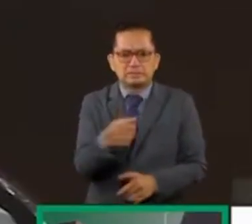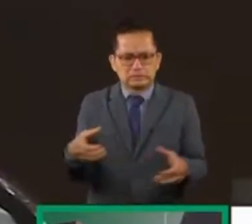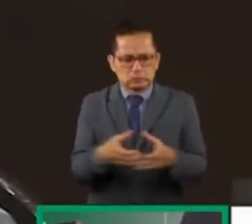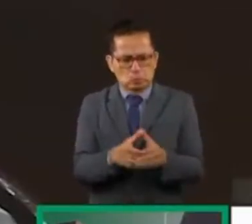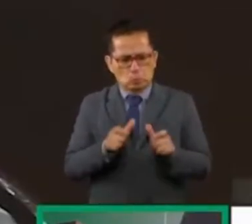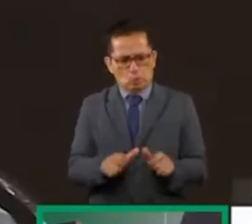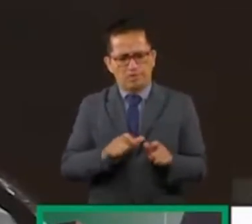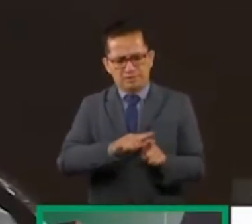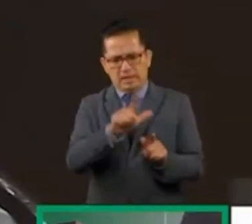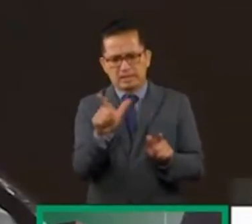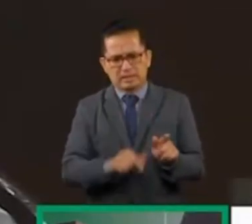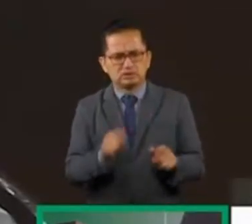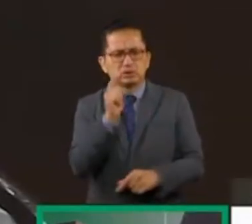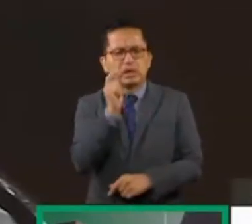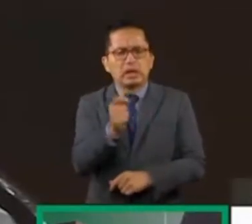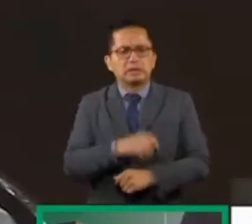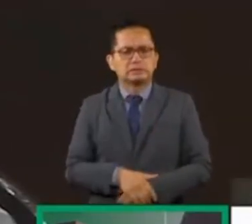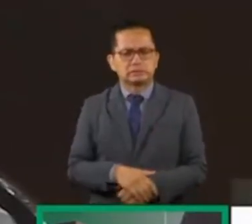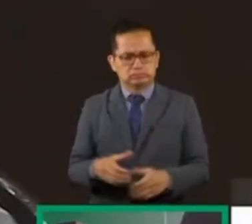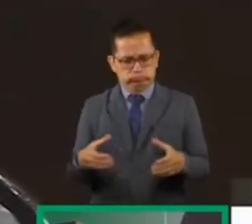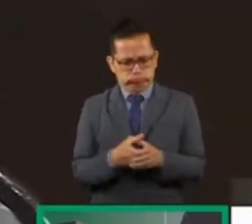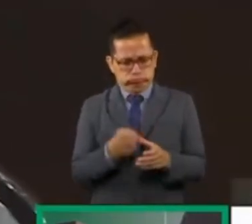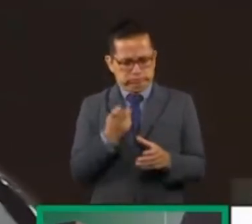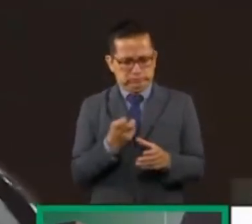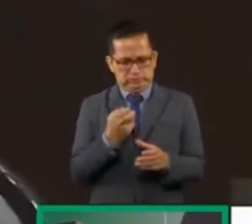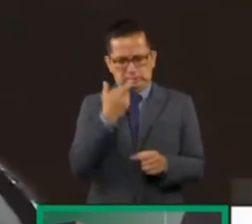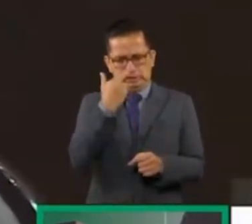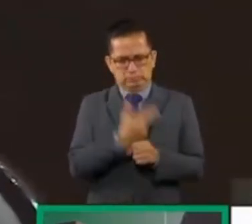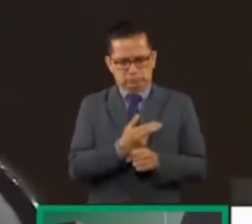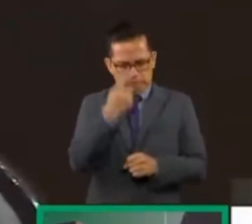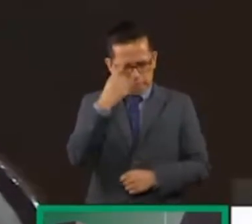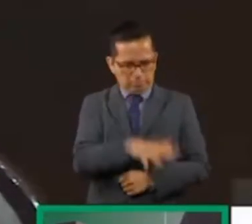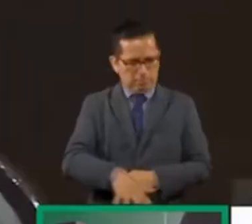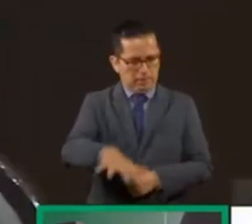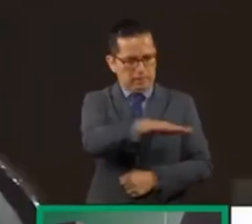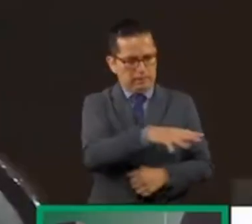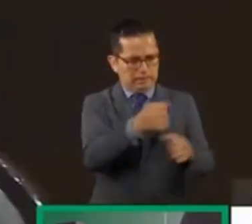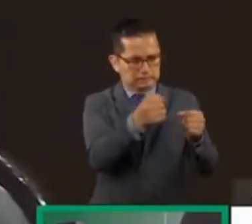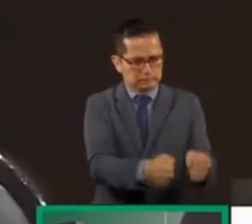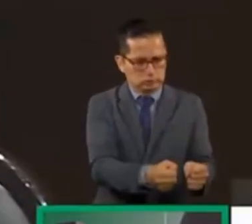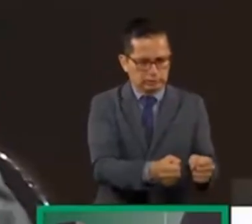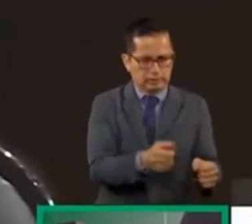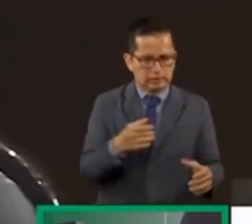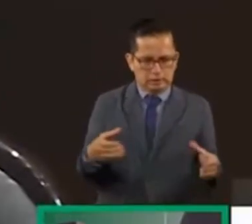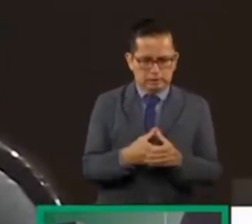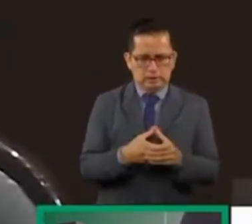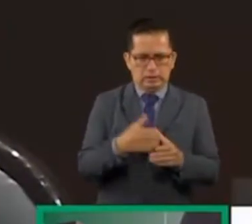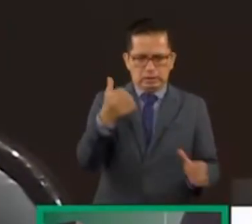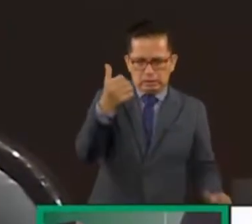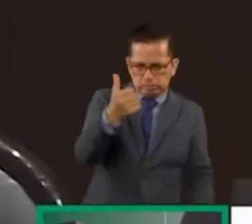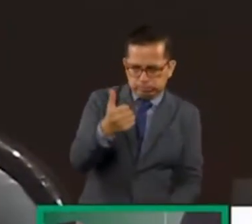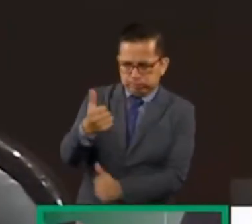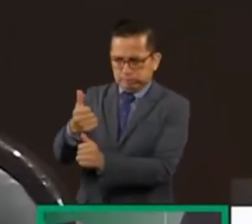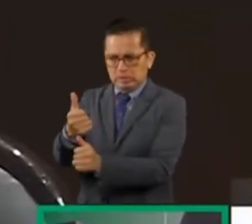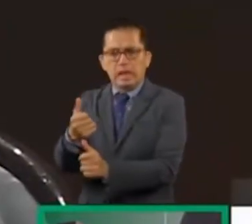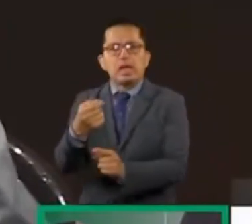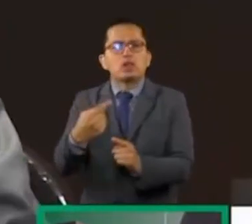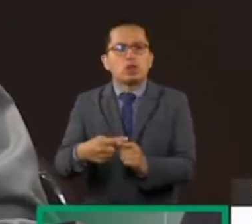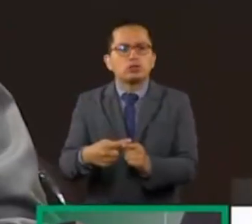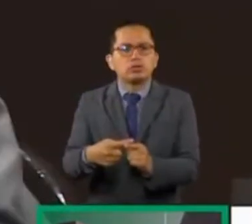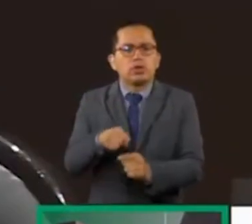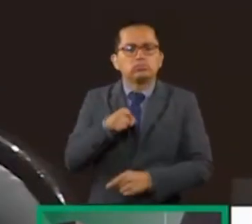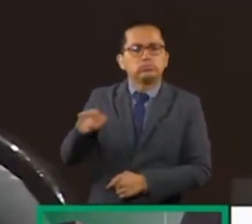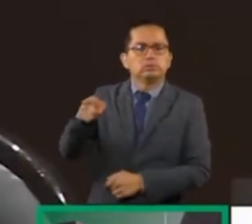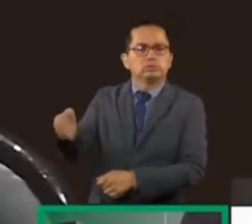pública que la hacen depender de qué Secretaría de la Defensa Nacional. Pues no turnaron